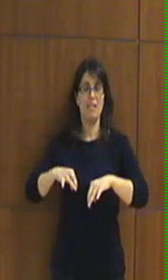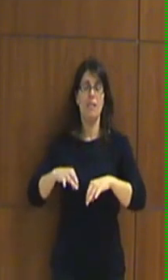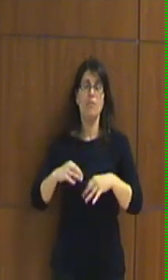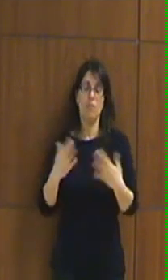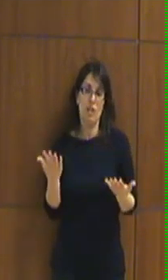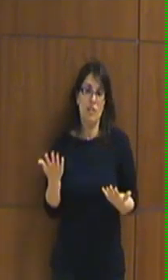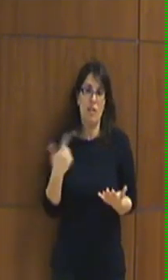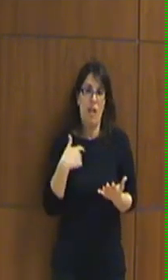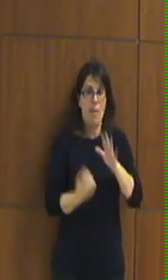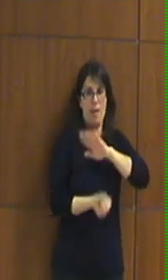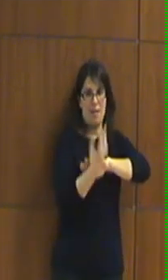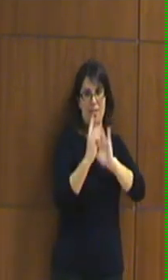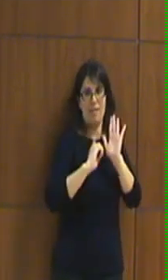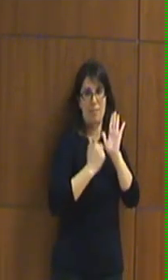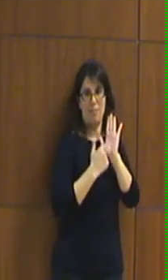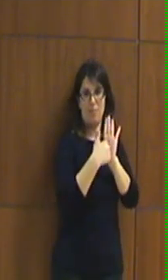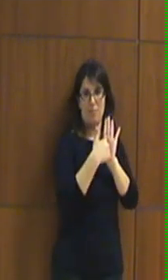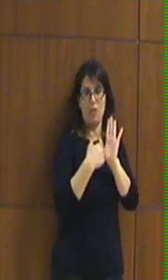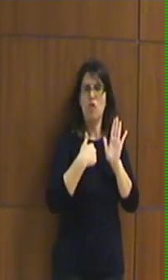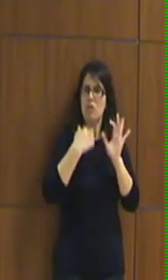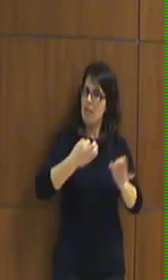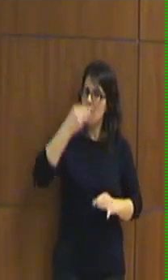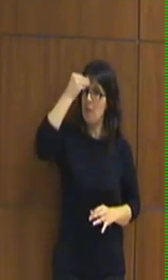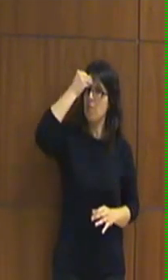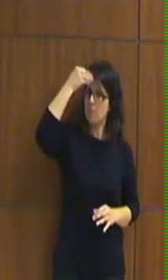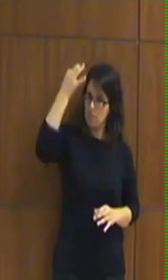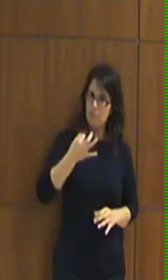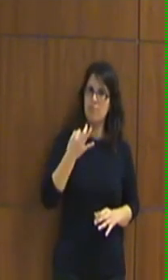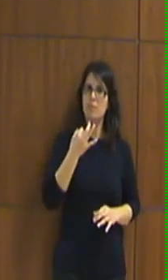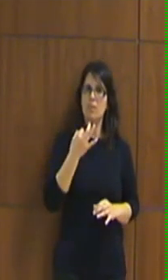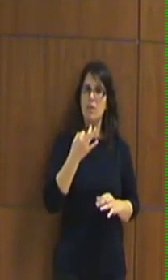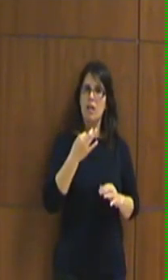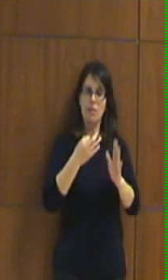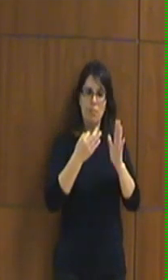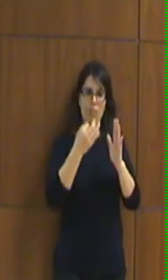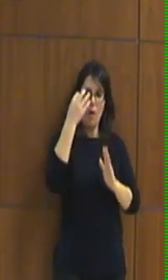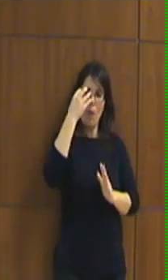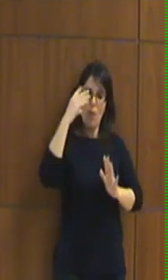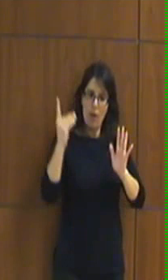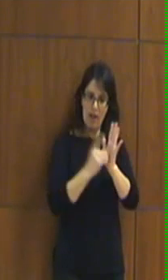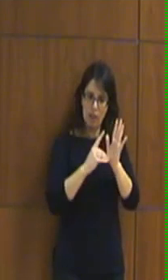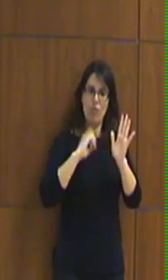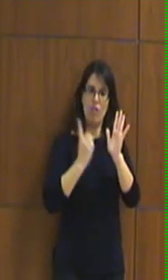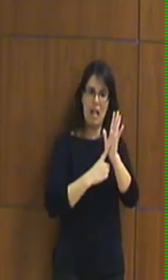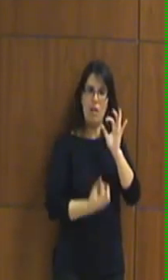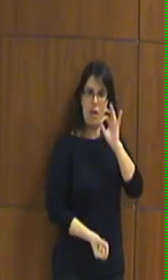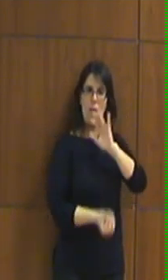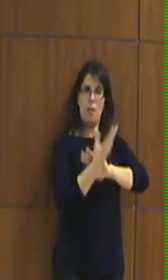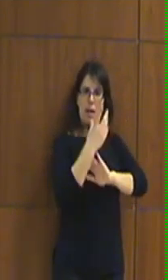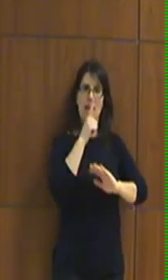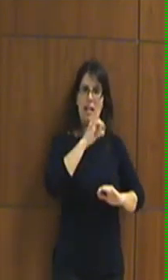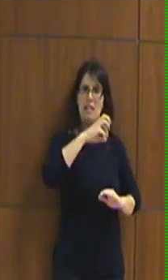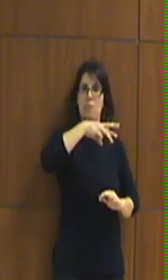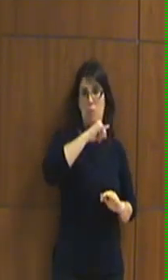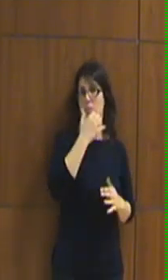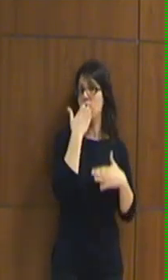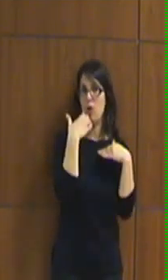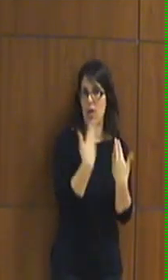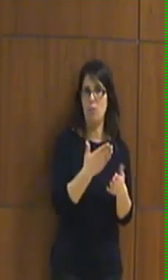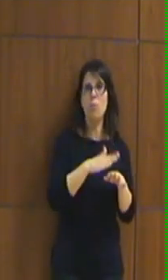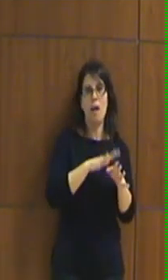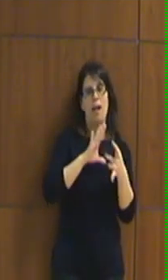políticas de decreto ley hasta conseguir esa normalidad. Y yo creo que la LISMI está muy bien. Lo que está ocurriendo